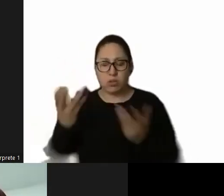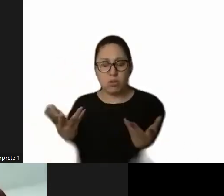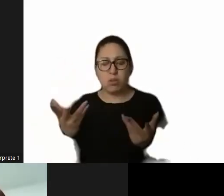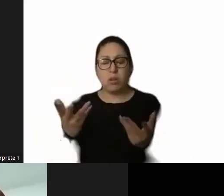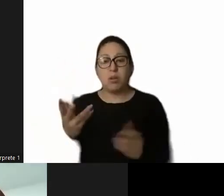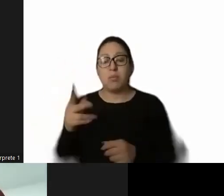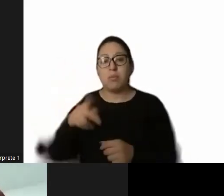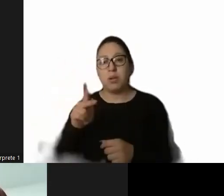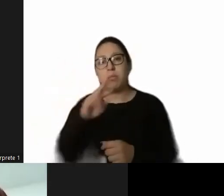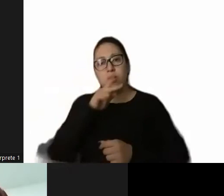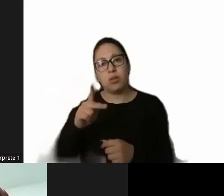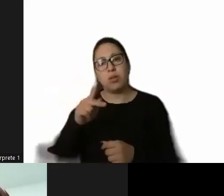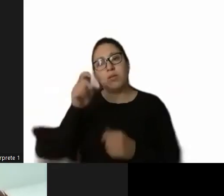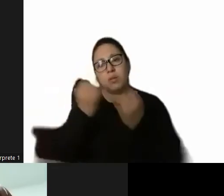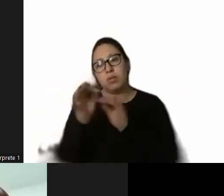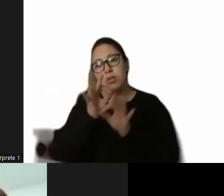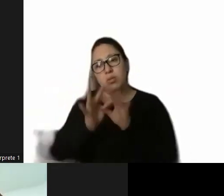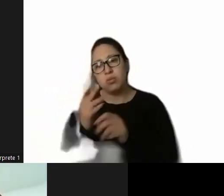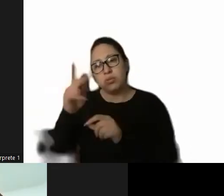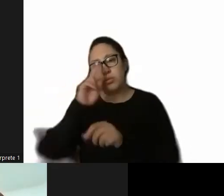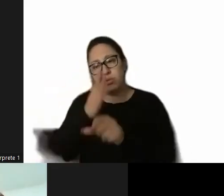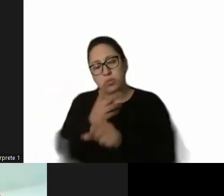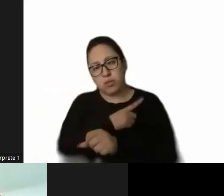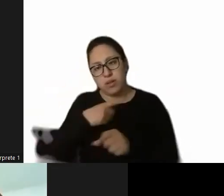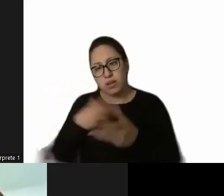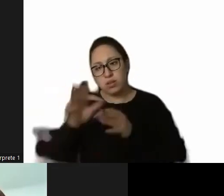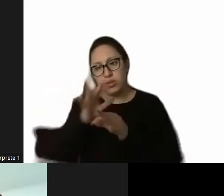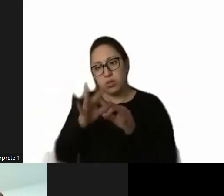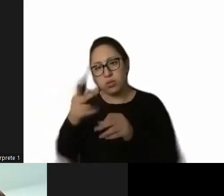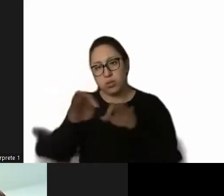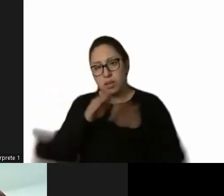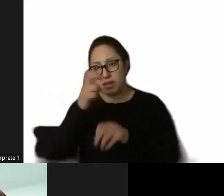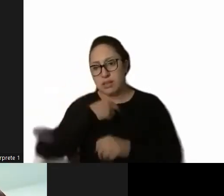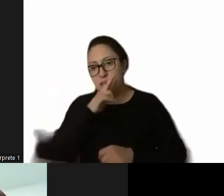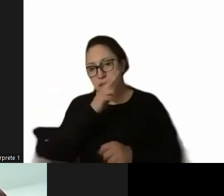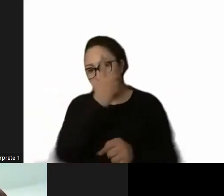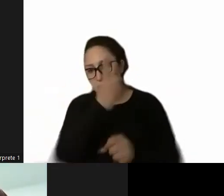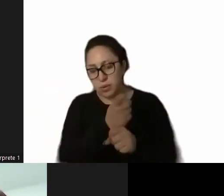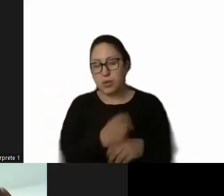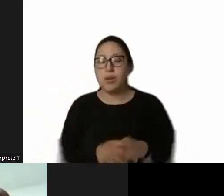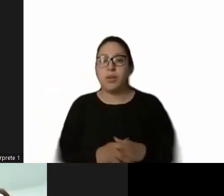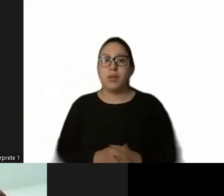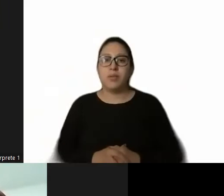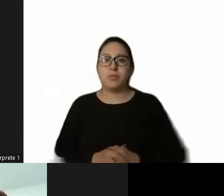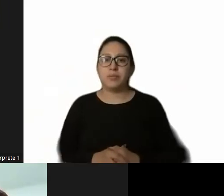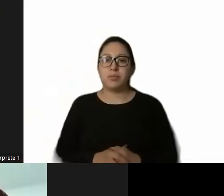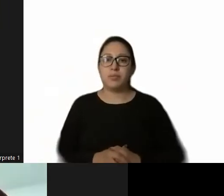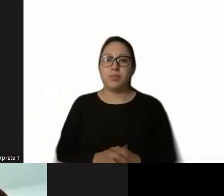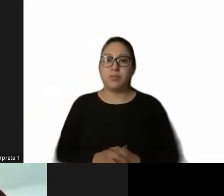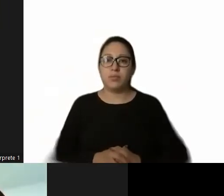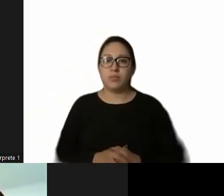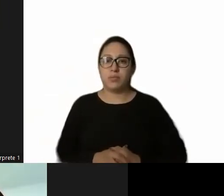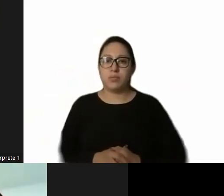dejen que lleven a cabo también el trabajo que les corresponde. Ese sería primero. En segundo, no hicieron